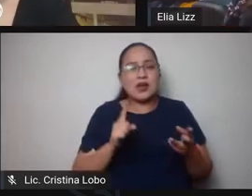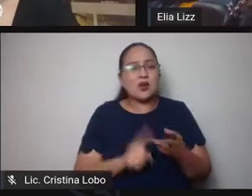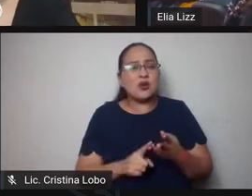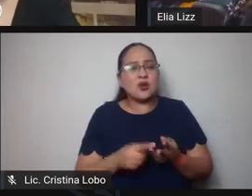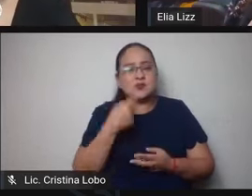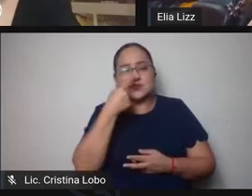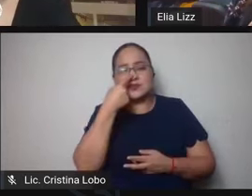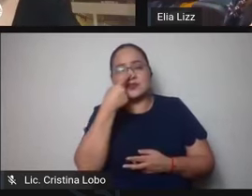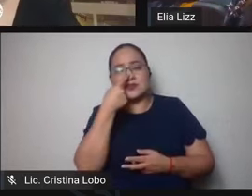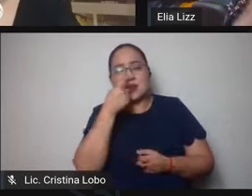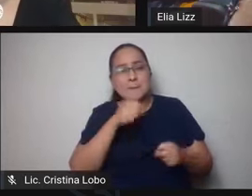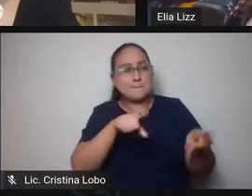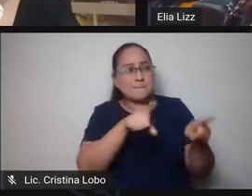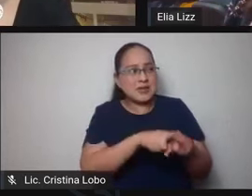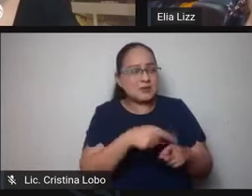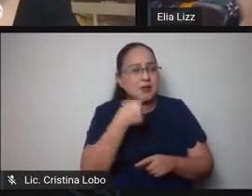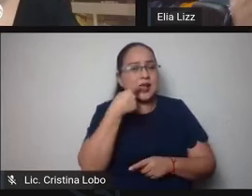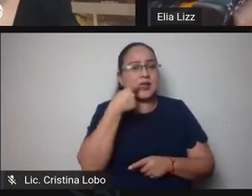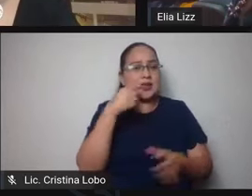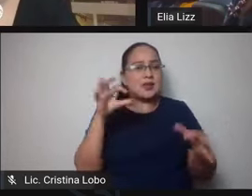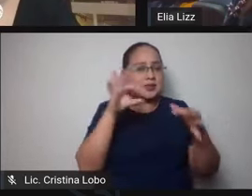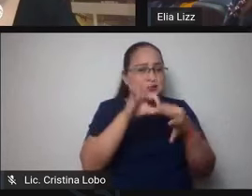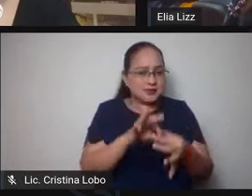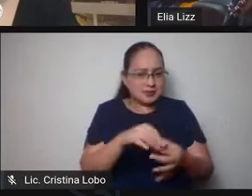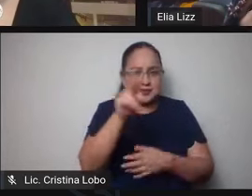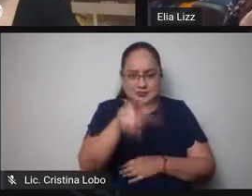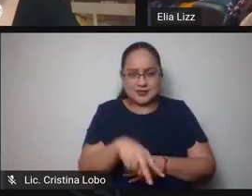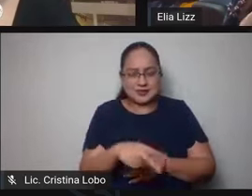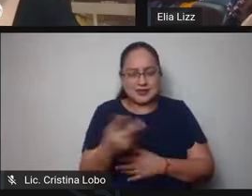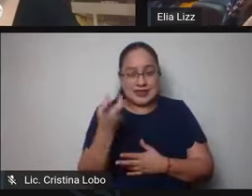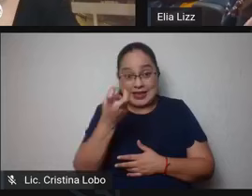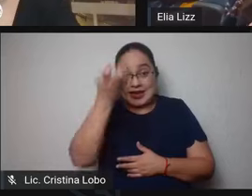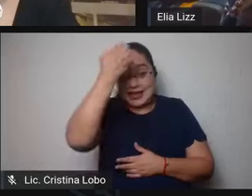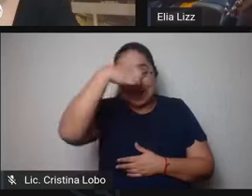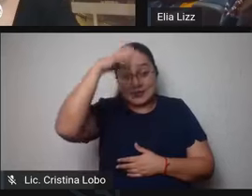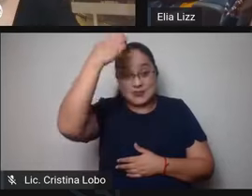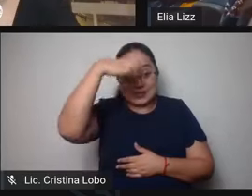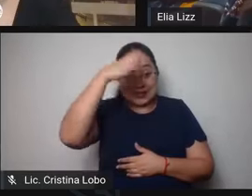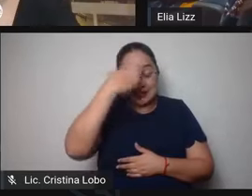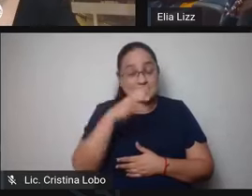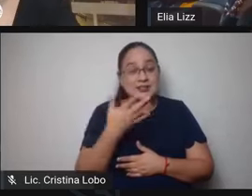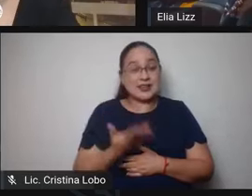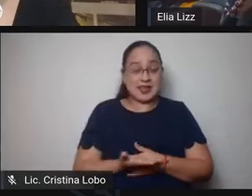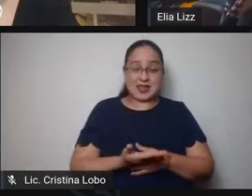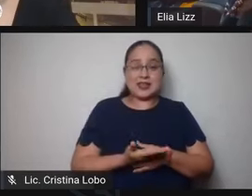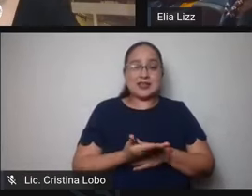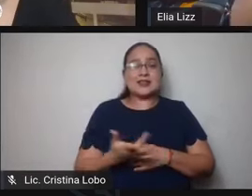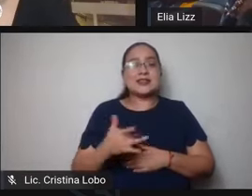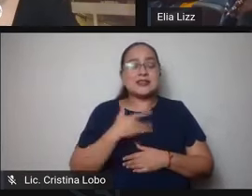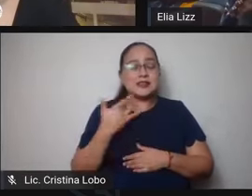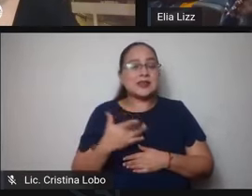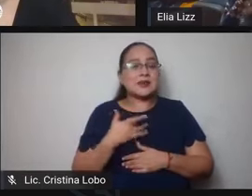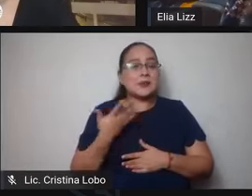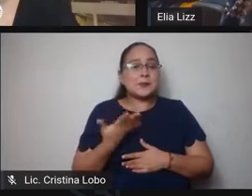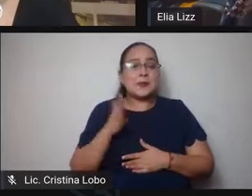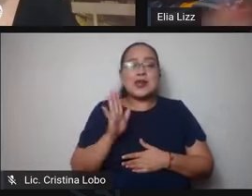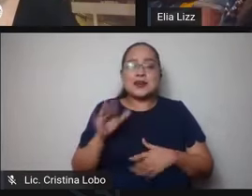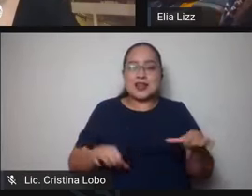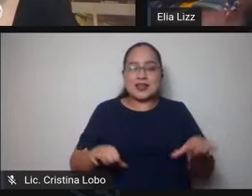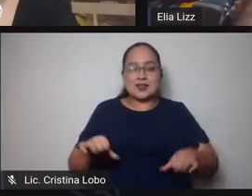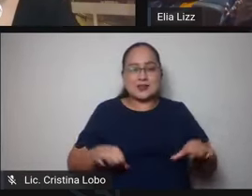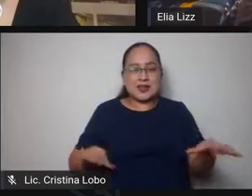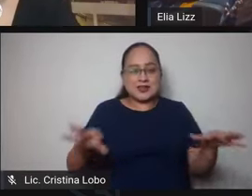huele a lo mismo que sabe. Ese tipo de experiencias, ese tipo de actividades que son las que se hacen incluso